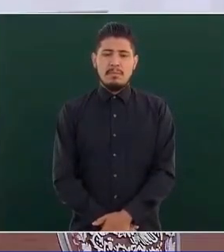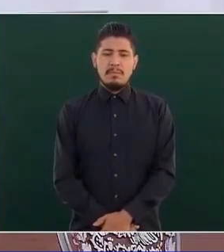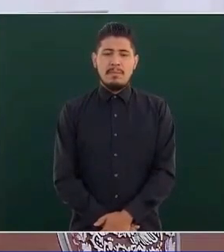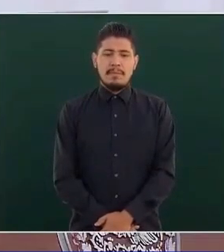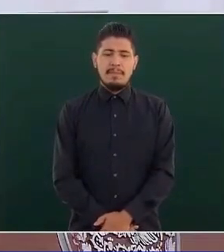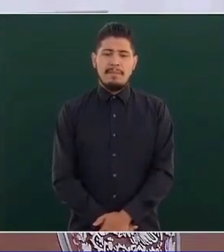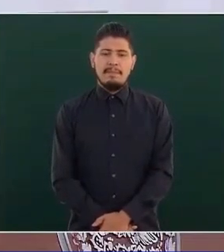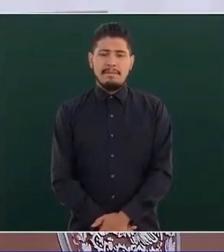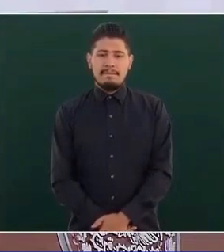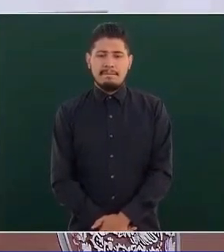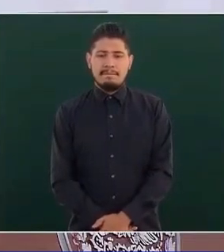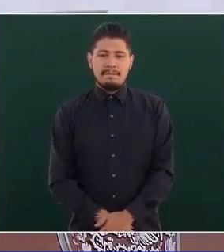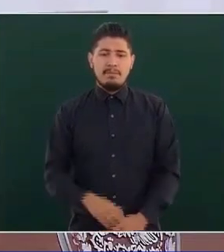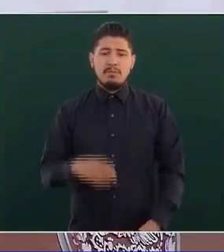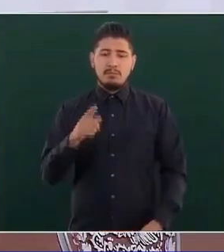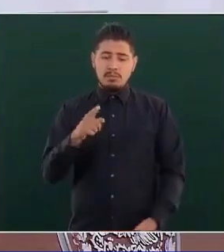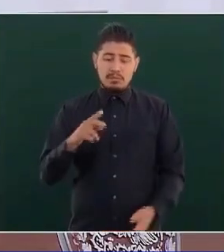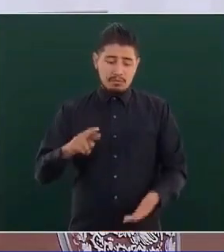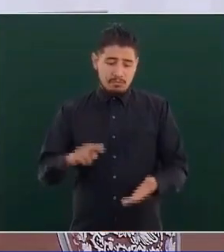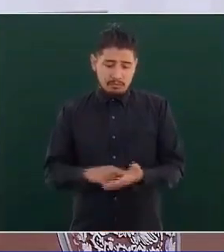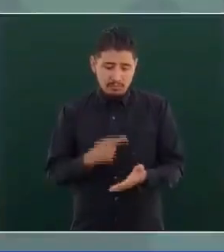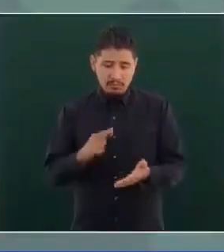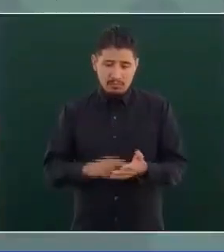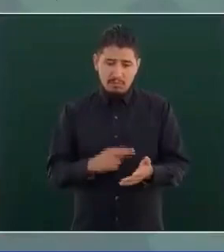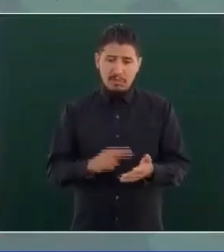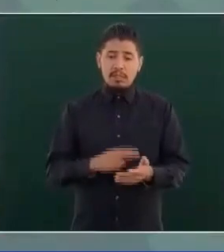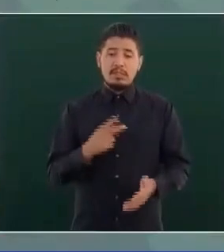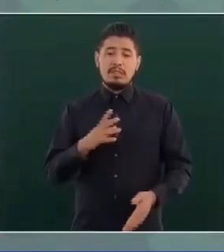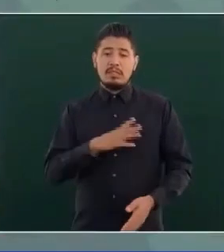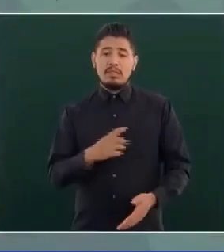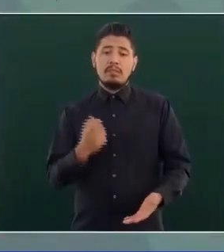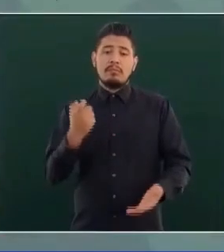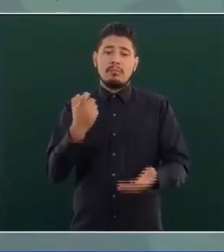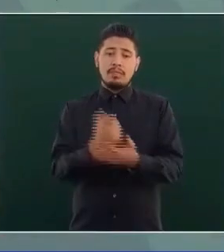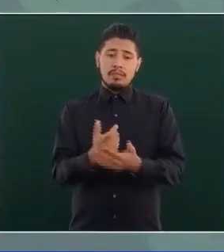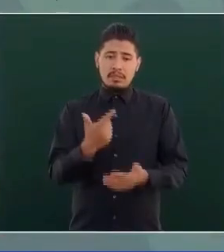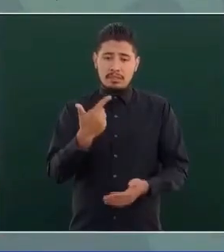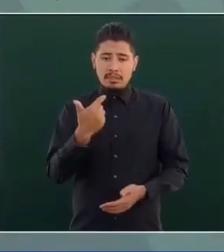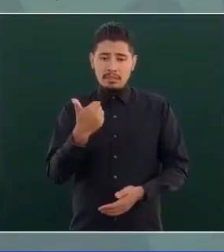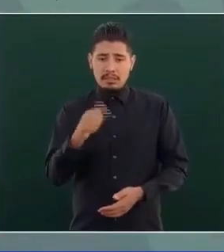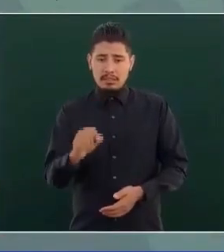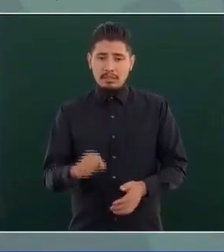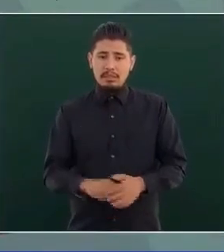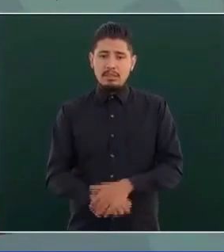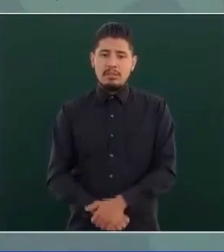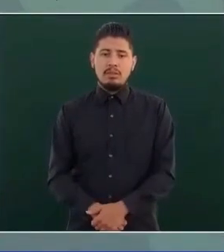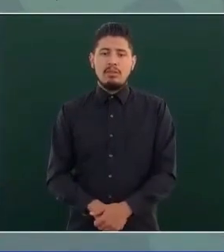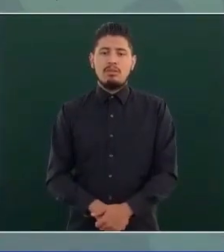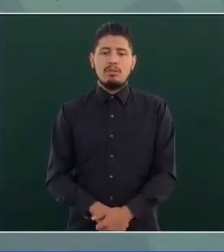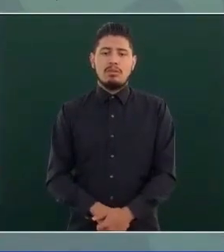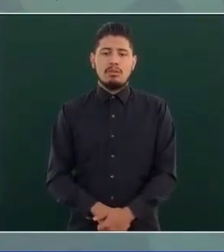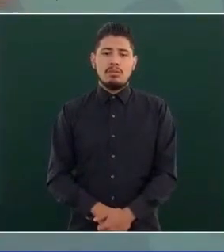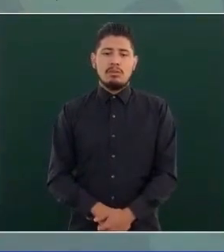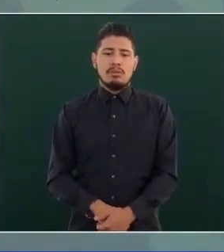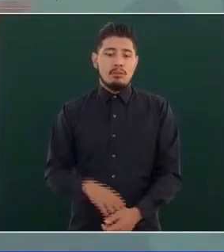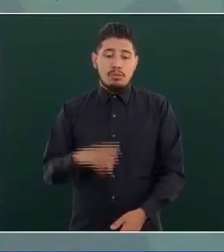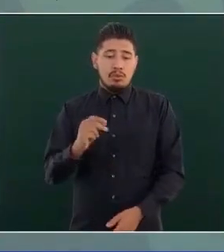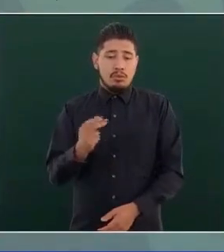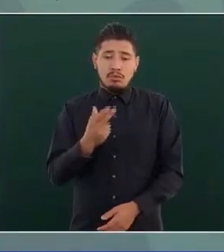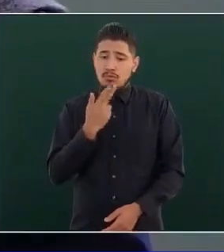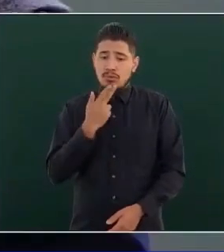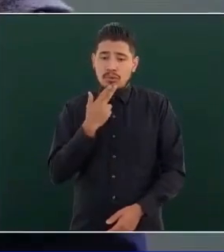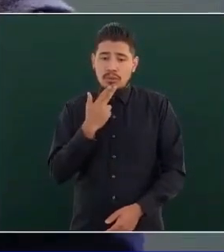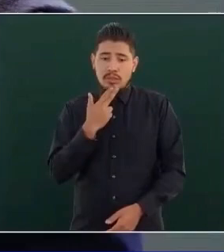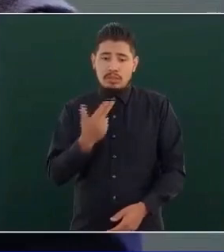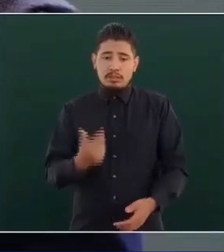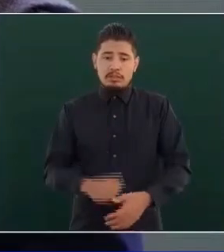Y en los contratos que firmaron se tiene que pagar el gas, aunque no lo utilicemos.